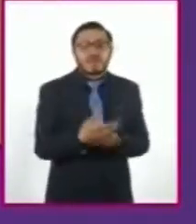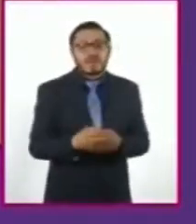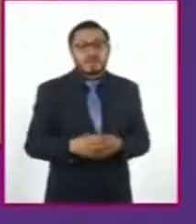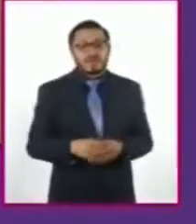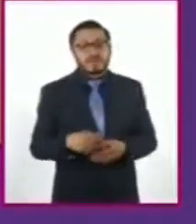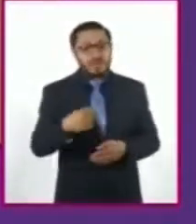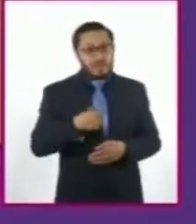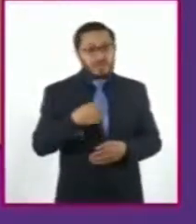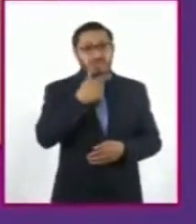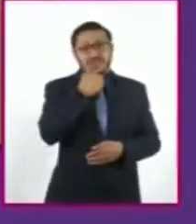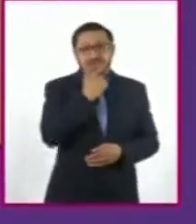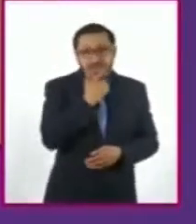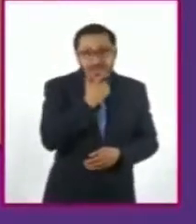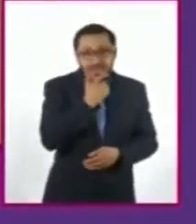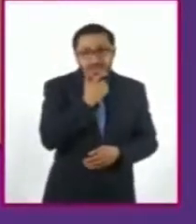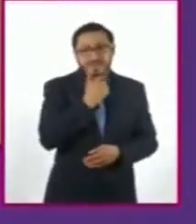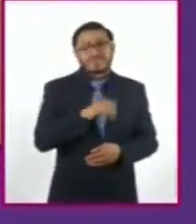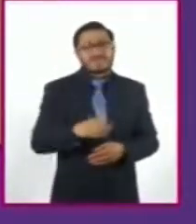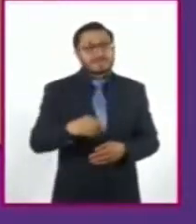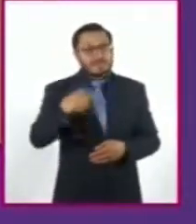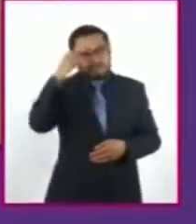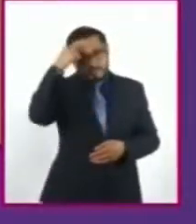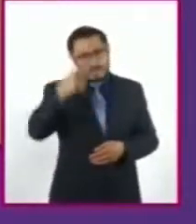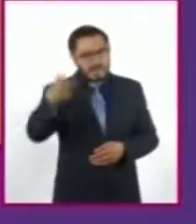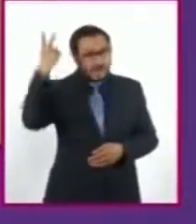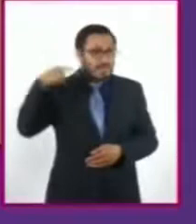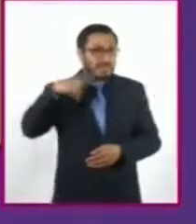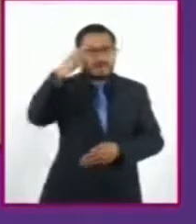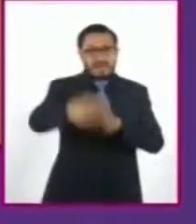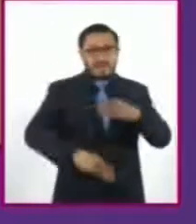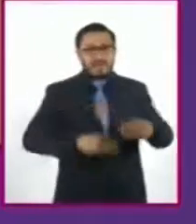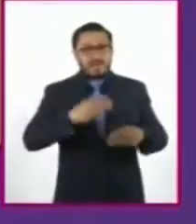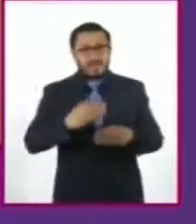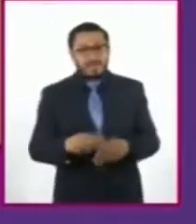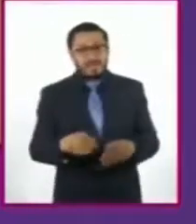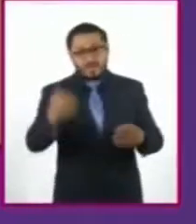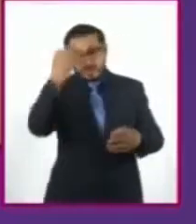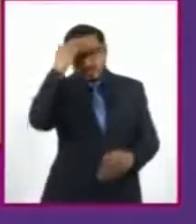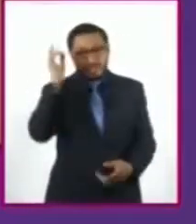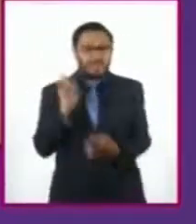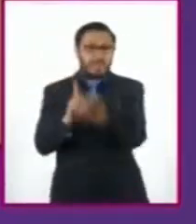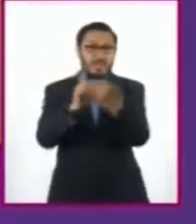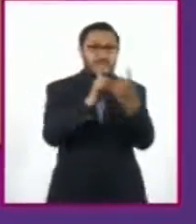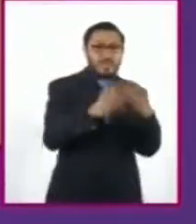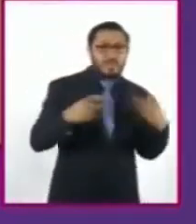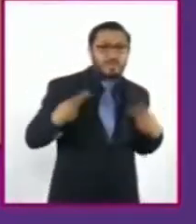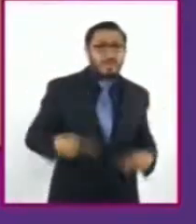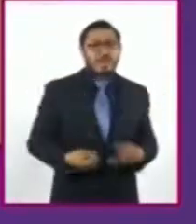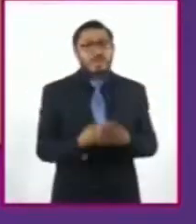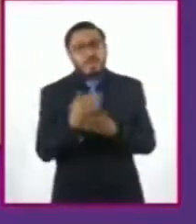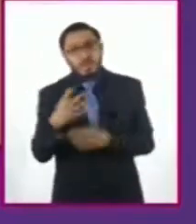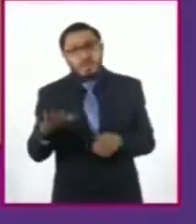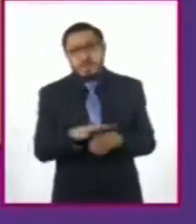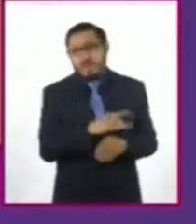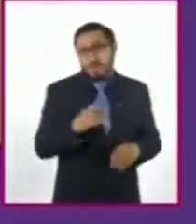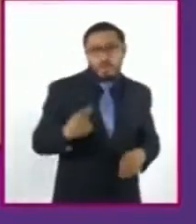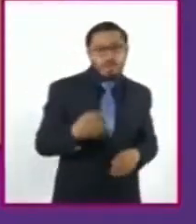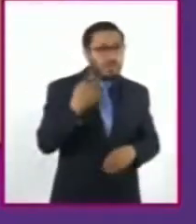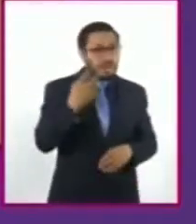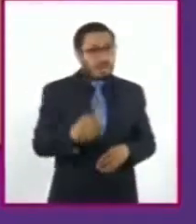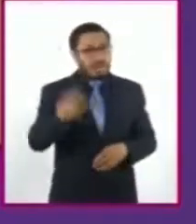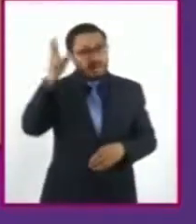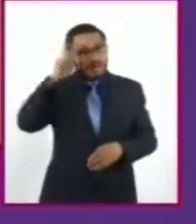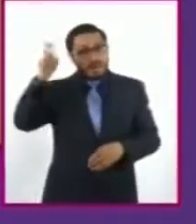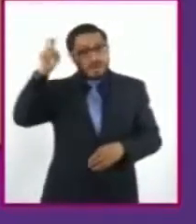que así puedas viajar alrededor del mundo y conocer a nuevas personas. Porque así, cuando cumplas tus